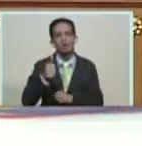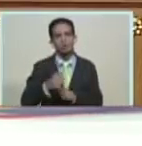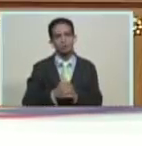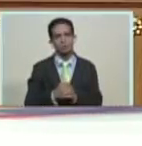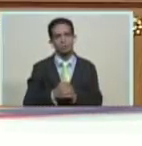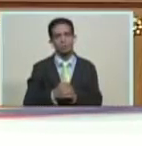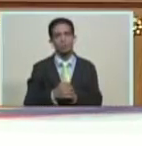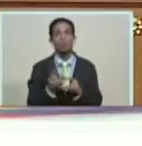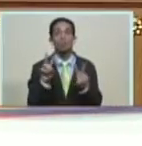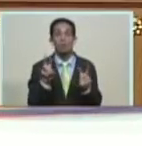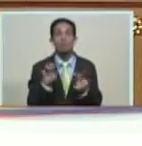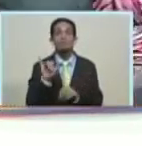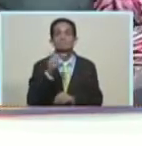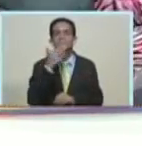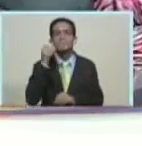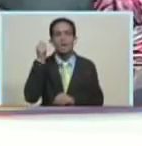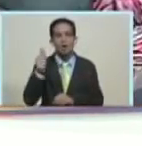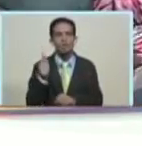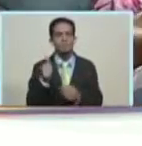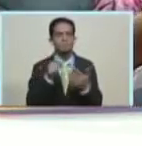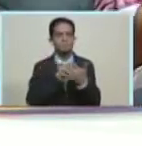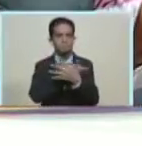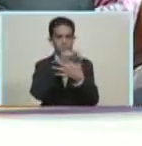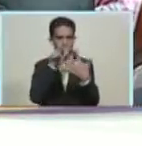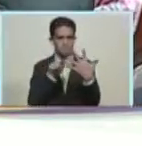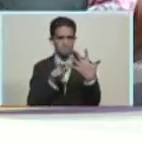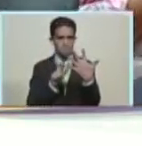Lo nuevo y lo mejor. En quinto lugar,